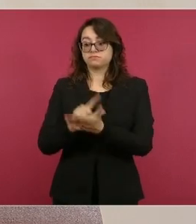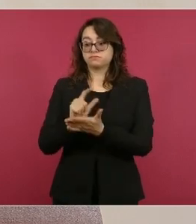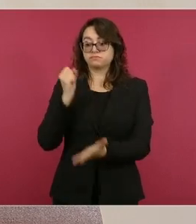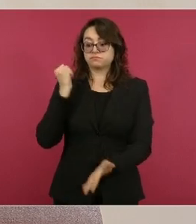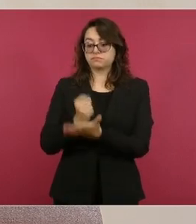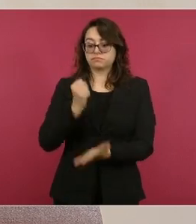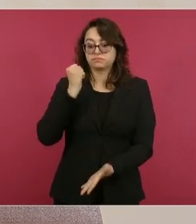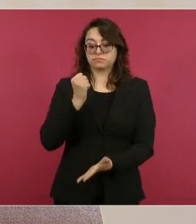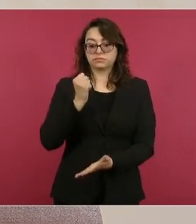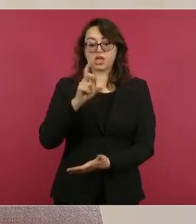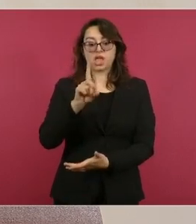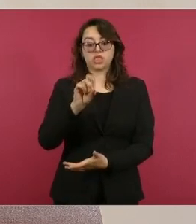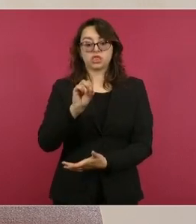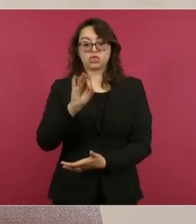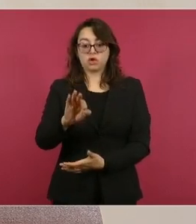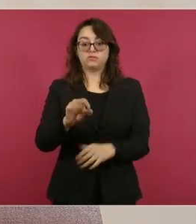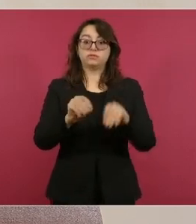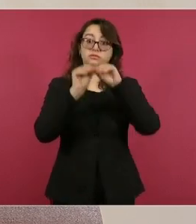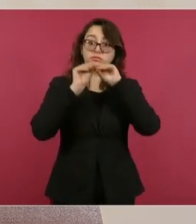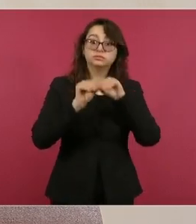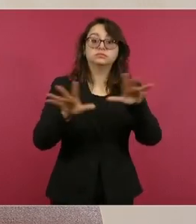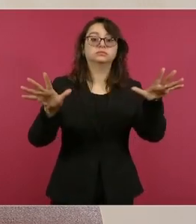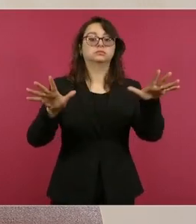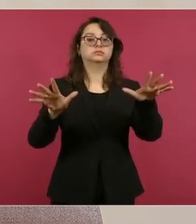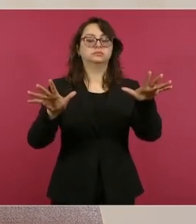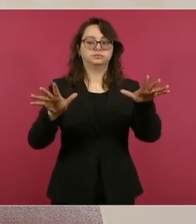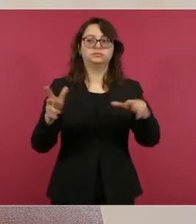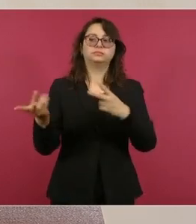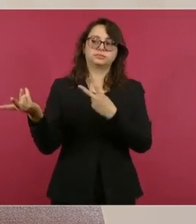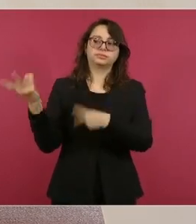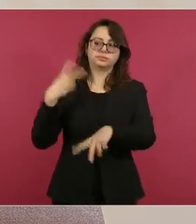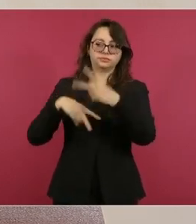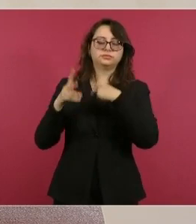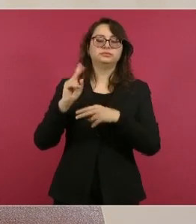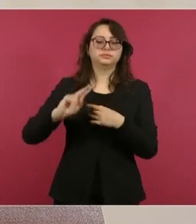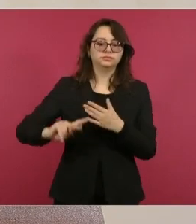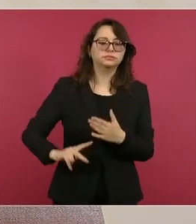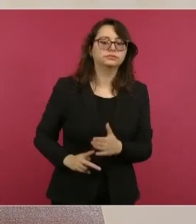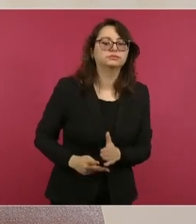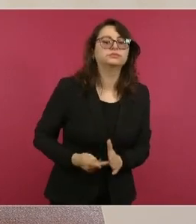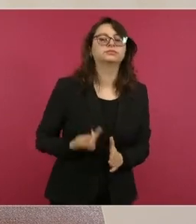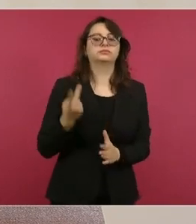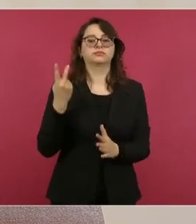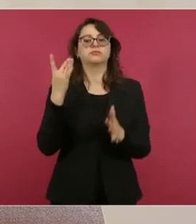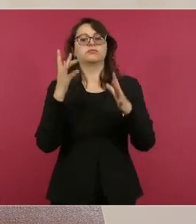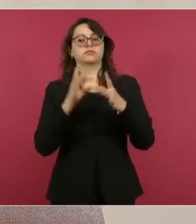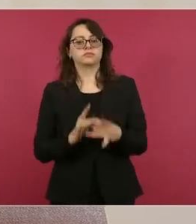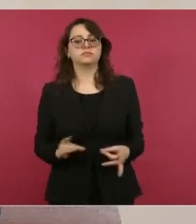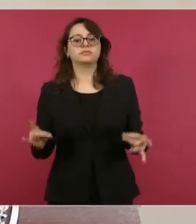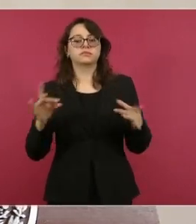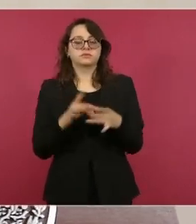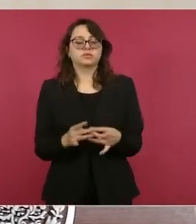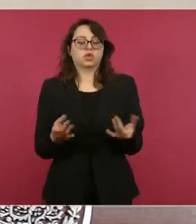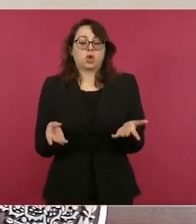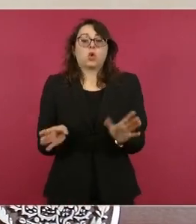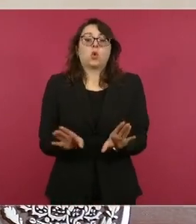publicara la reforma, ya él nos